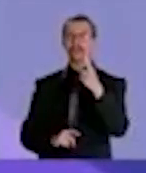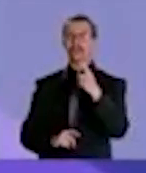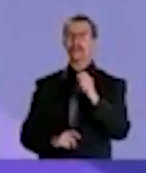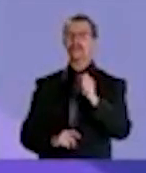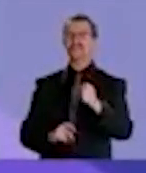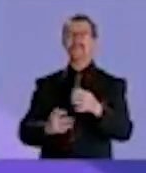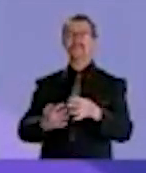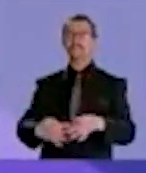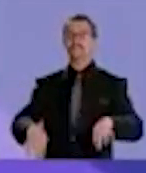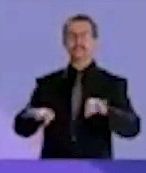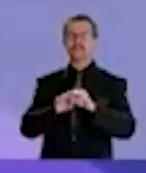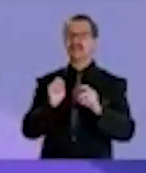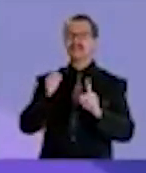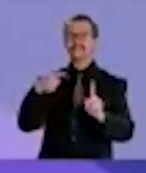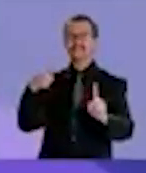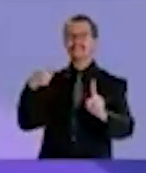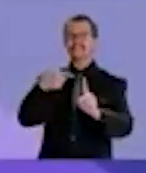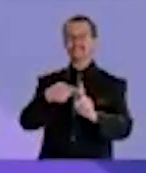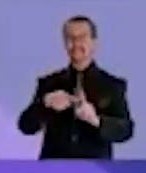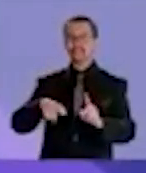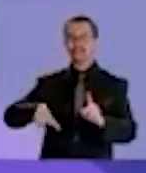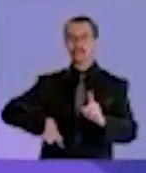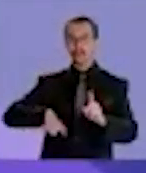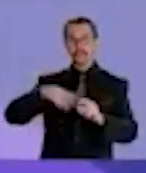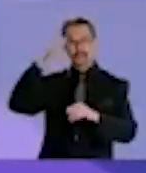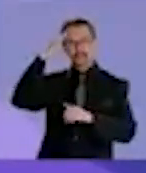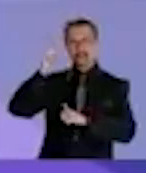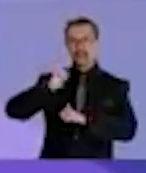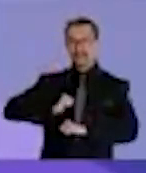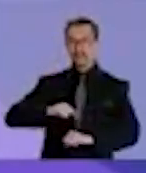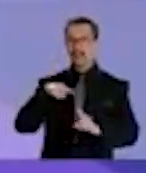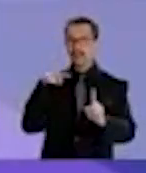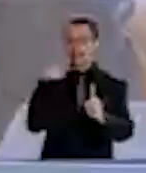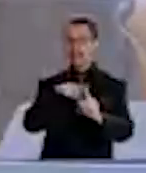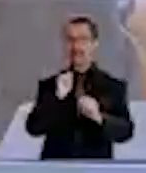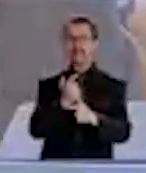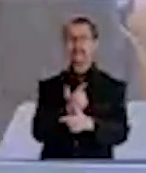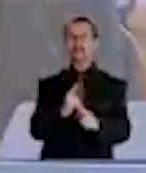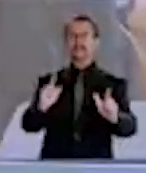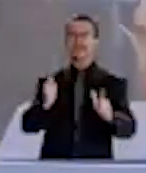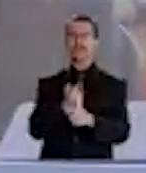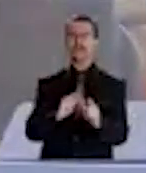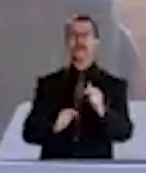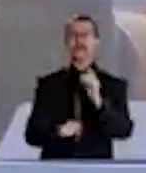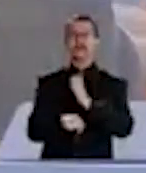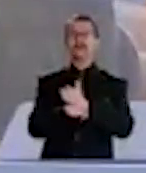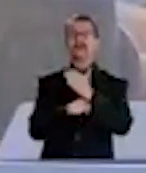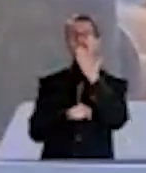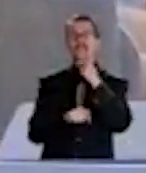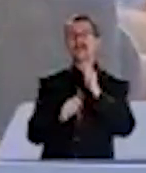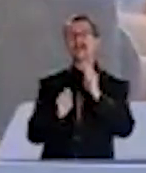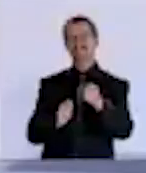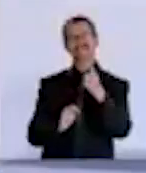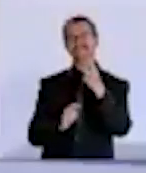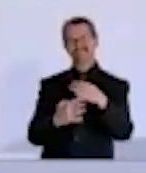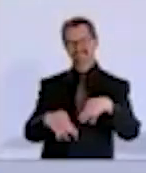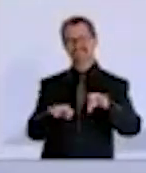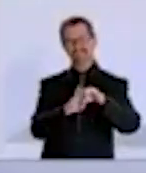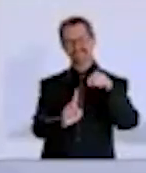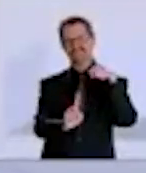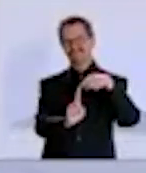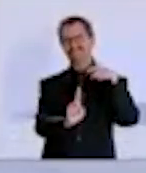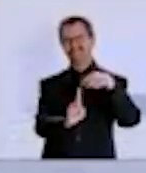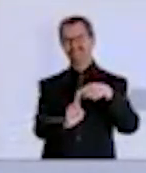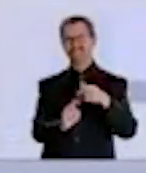de las autoridades kenia toalla y yo coincido en que hay que atender